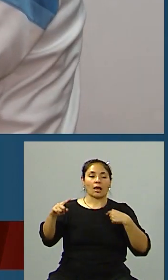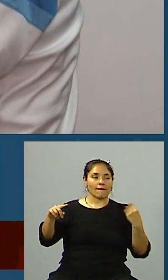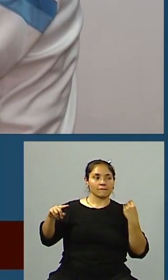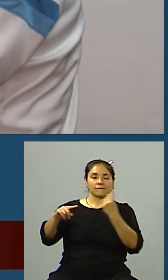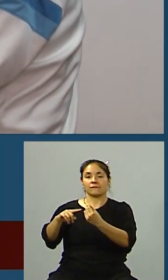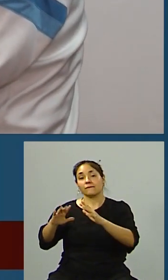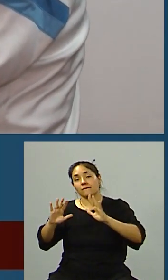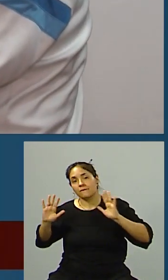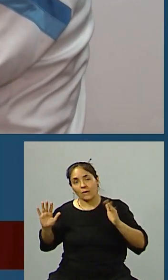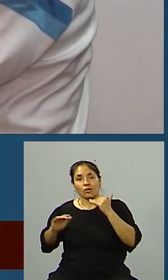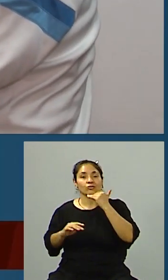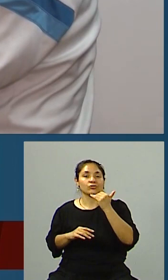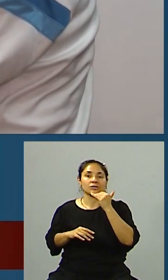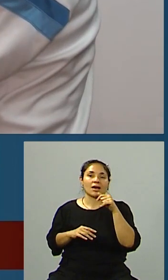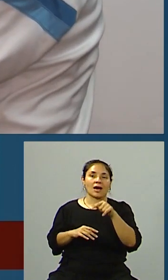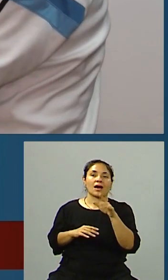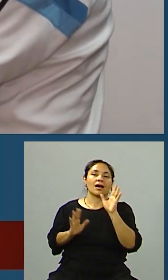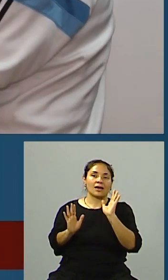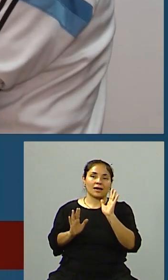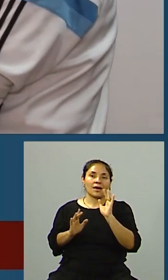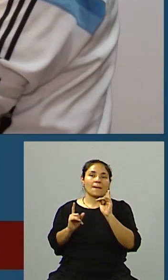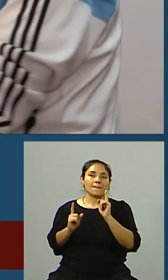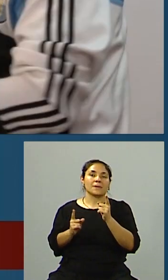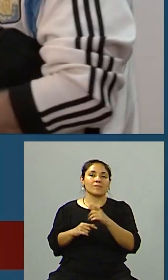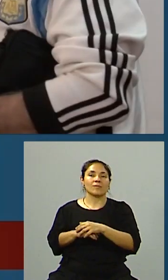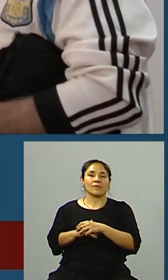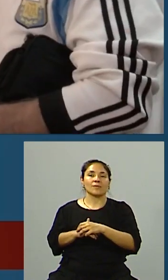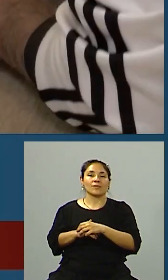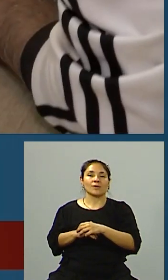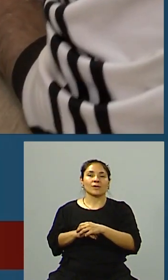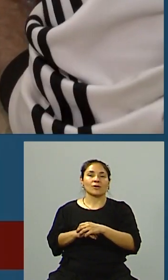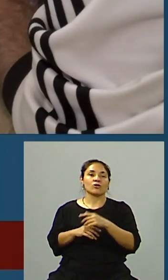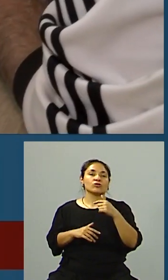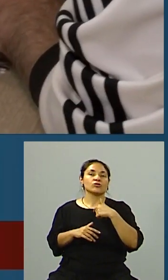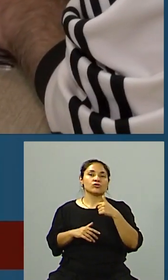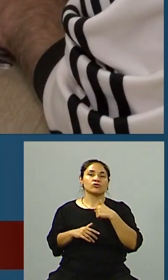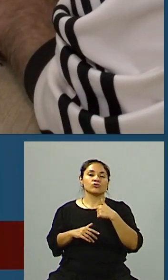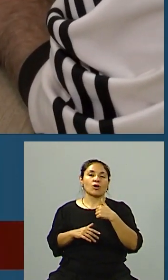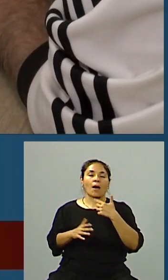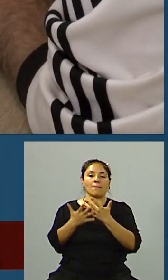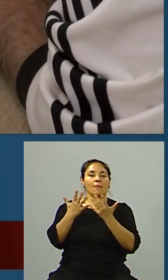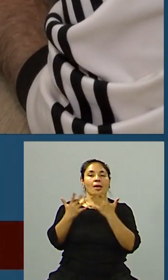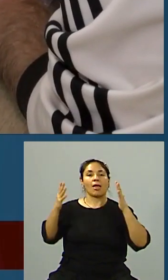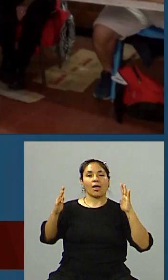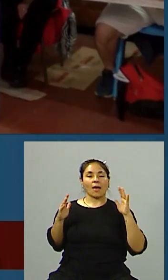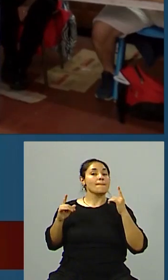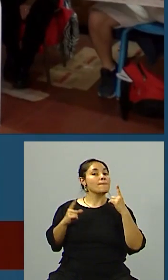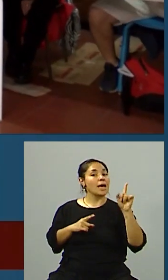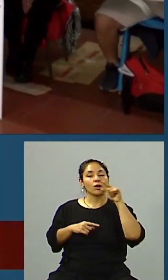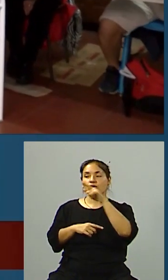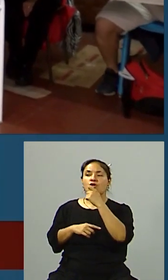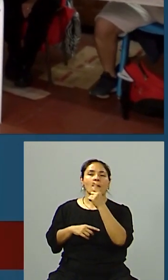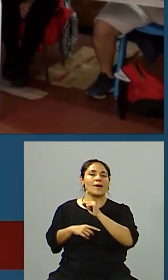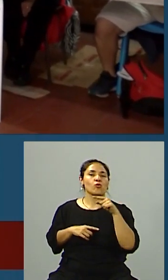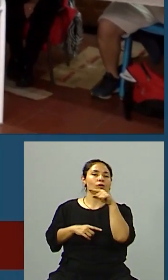aparece esa presidencia cegada que vos marcás. Es decir, yo voy a ser presidente, pero no me gusta este. Y